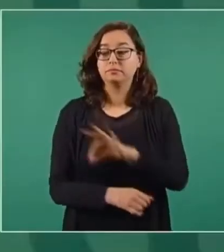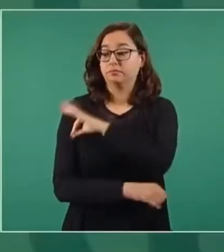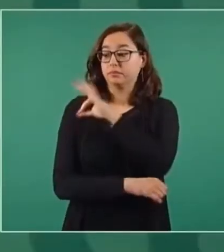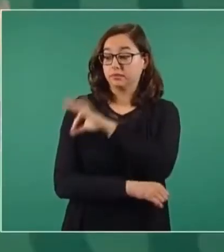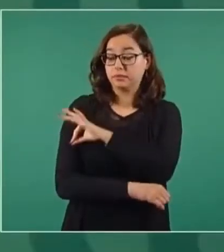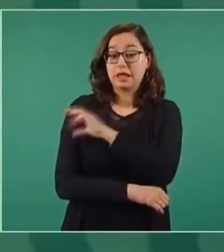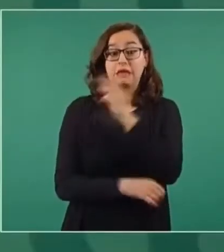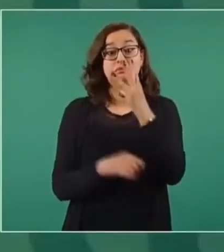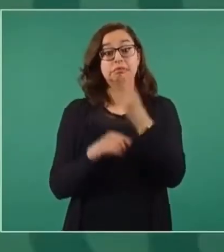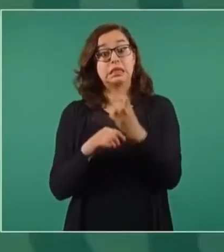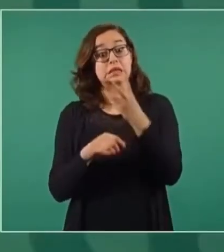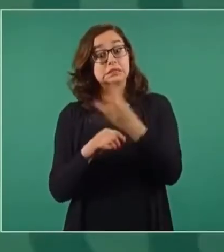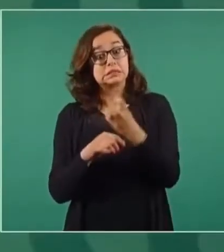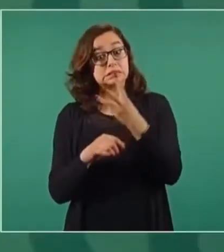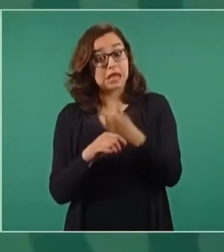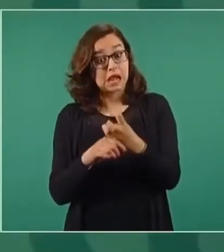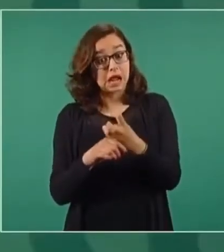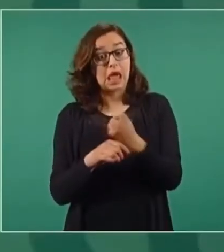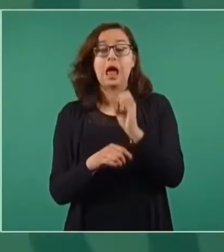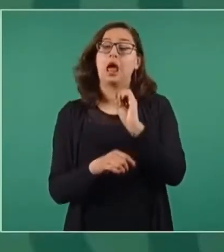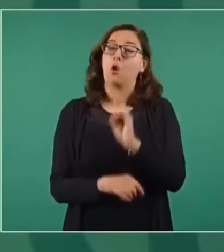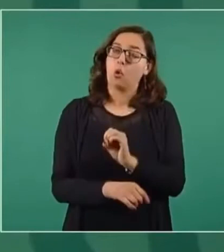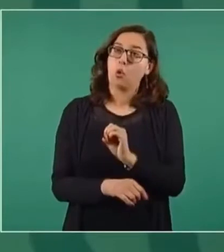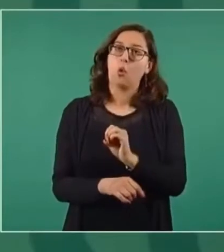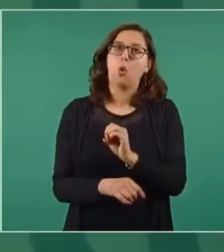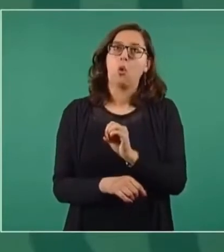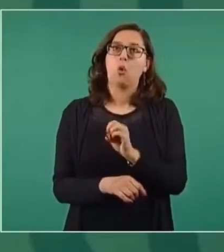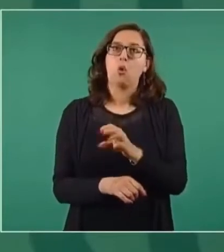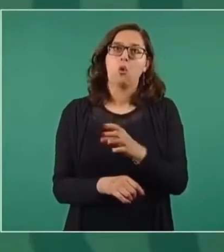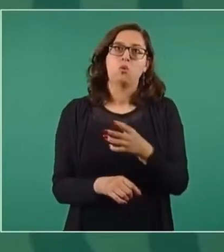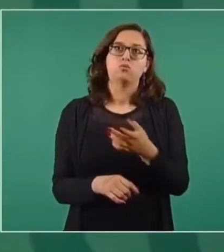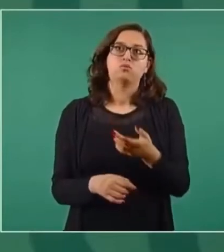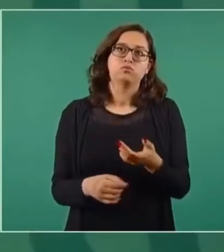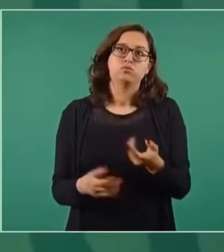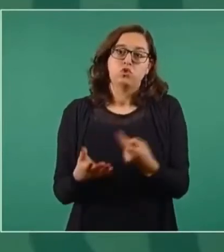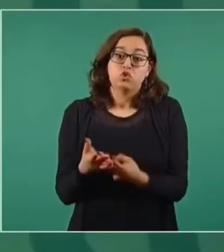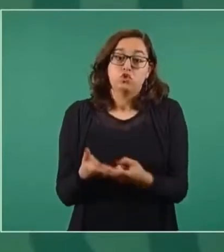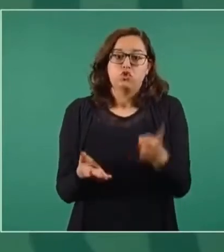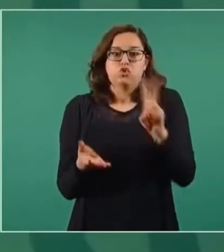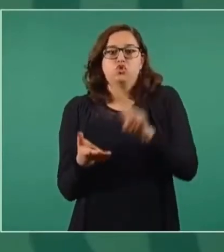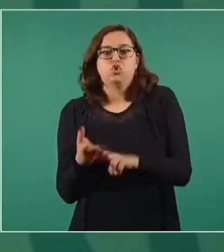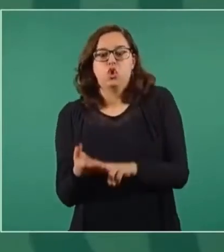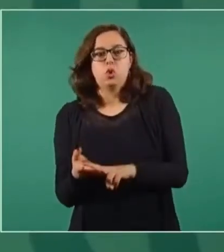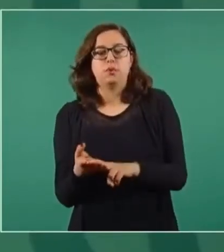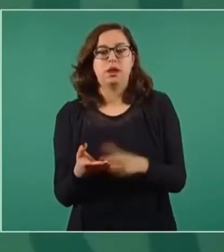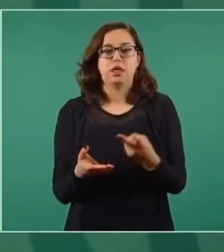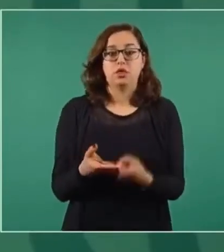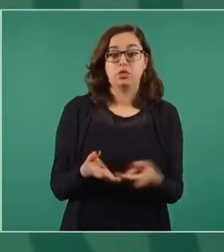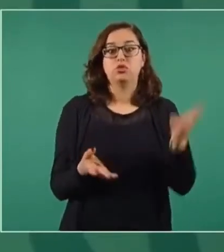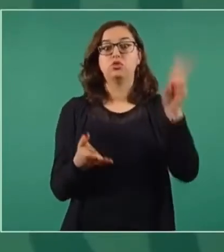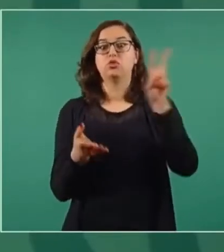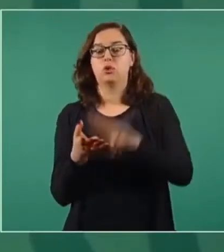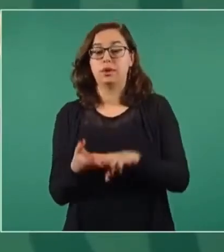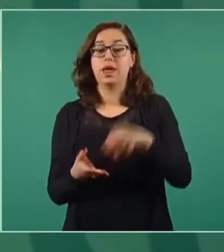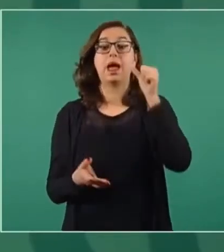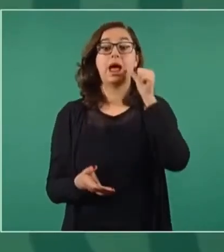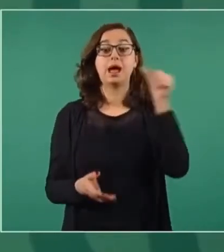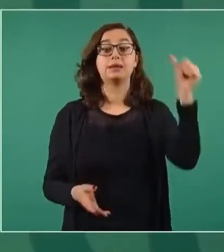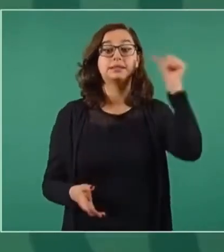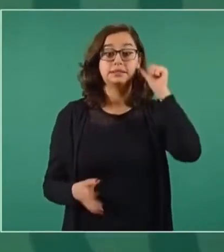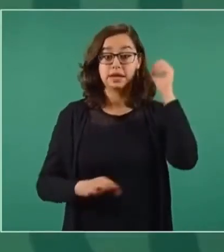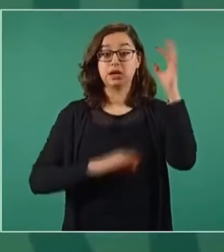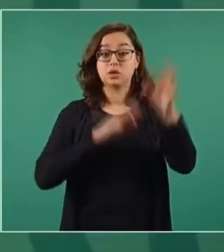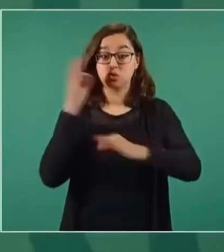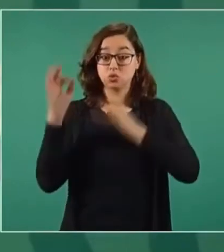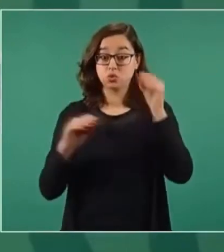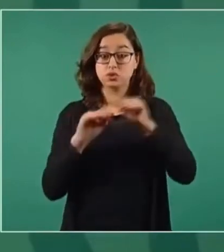refuerzo o segunda para las vacunas de una sola dosis en el esquema original. Ayer también fue noticia, fue primeras